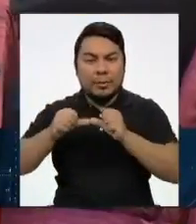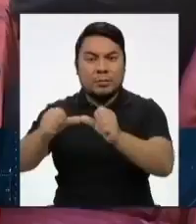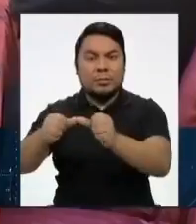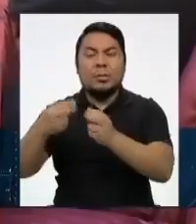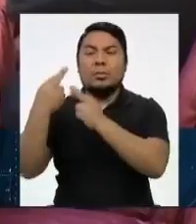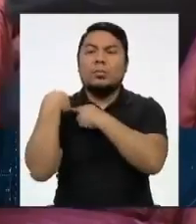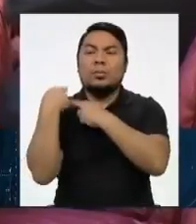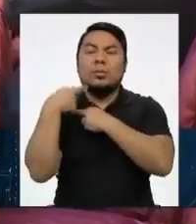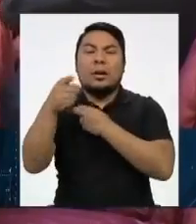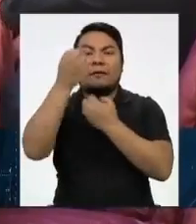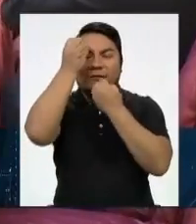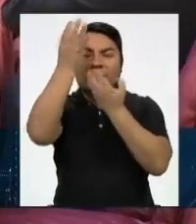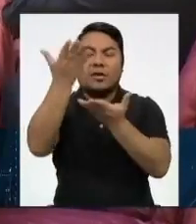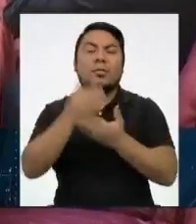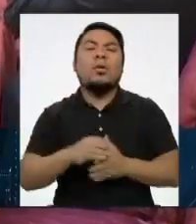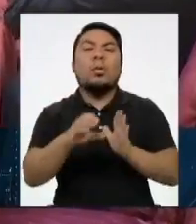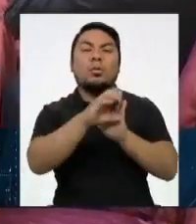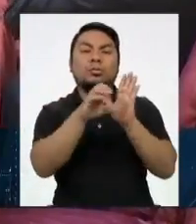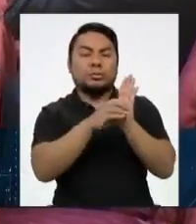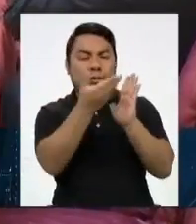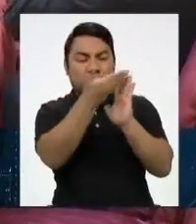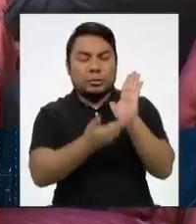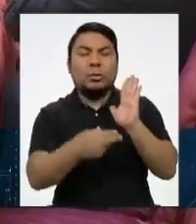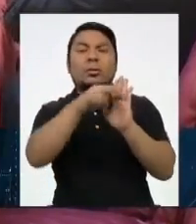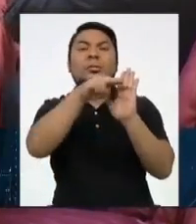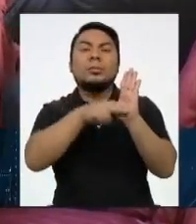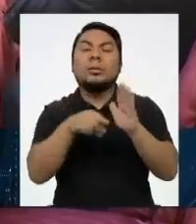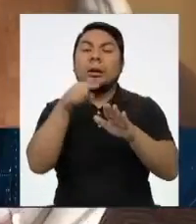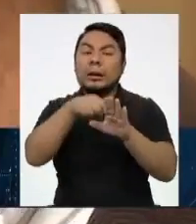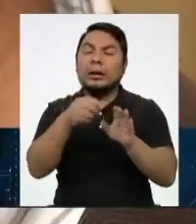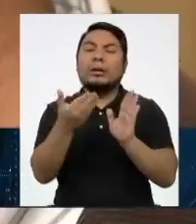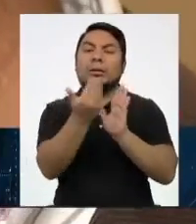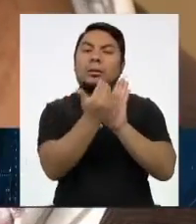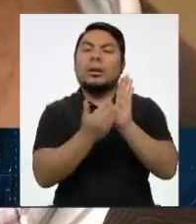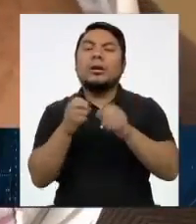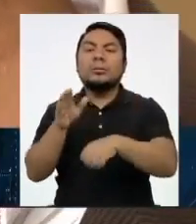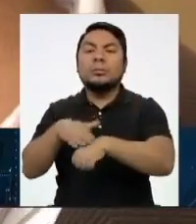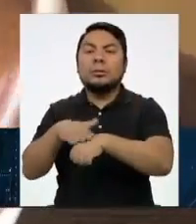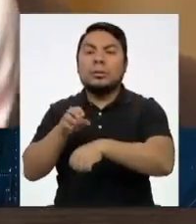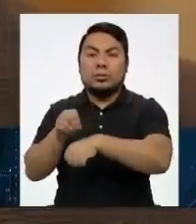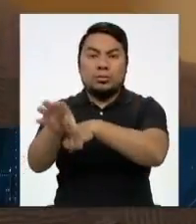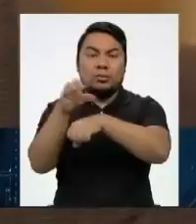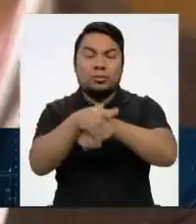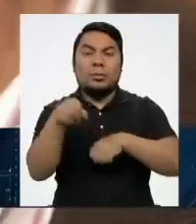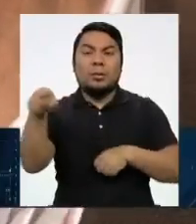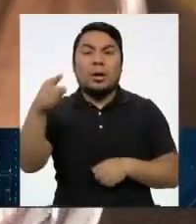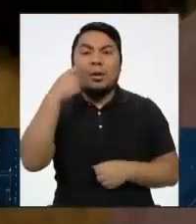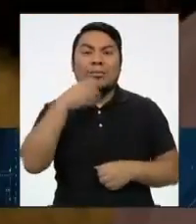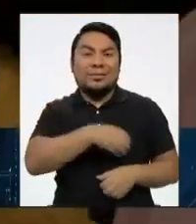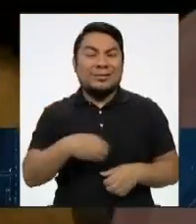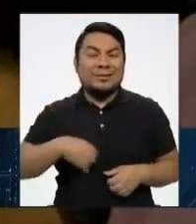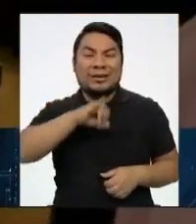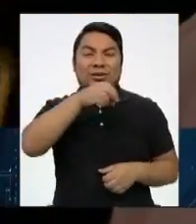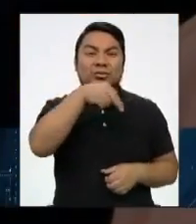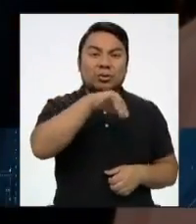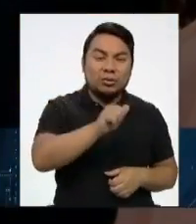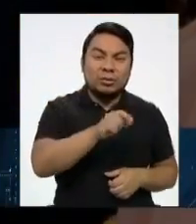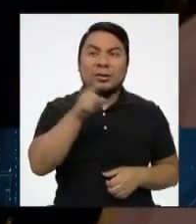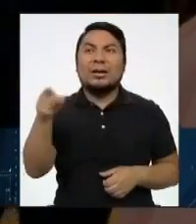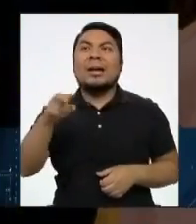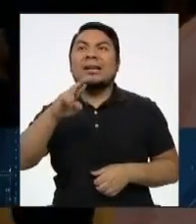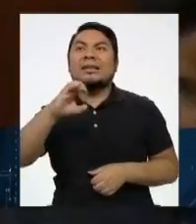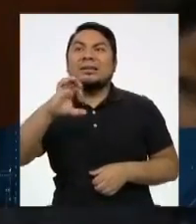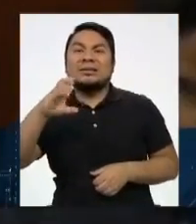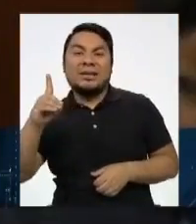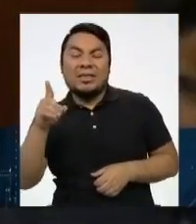el informe de la Comisión de Constitución prevalecerá frente a las advertencias. Los congresistas Johnny Lescano de Acción Popular, Richard Acuña de Alianza